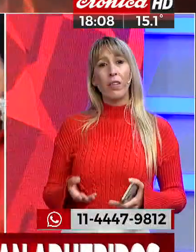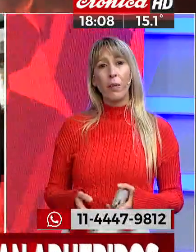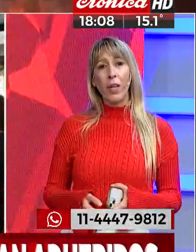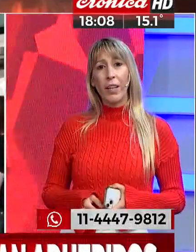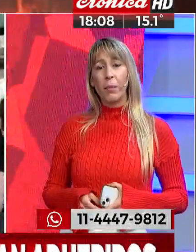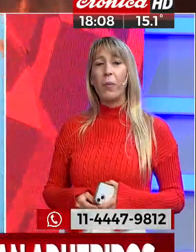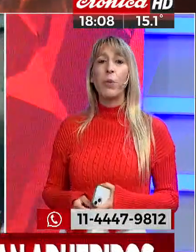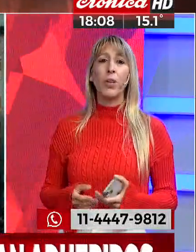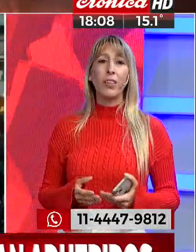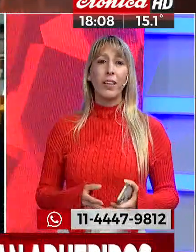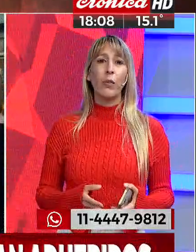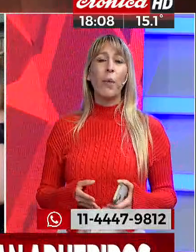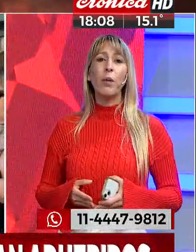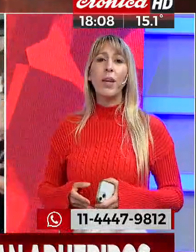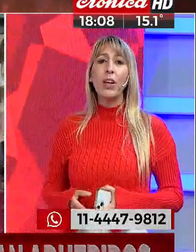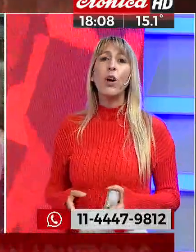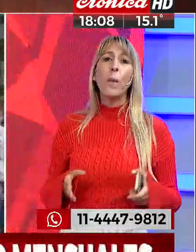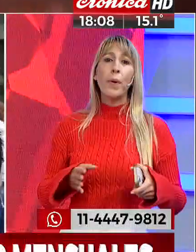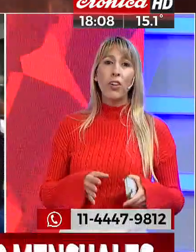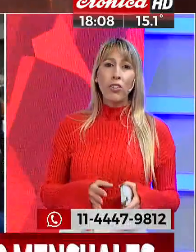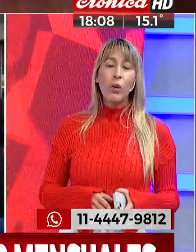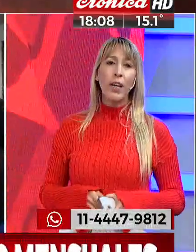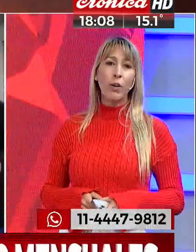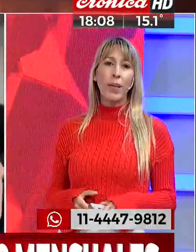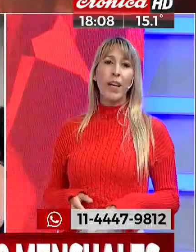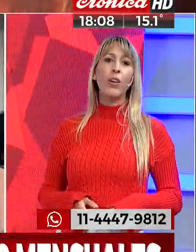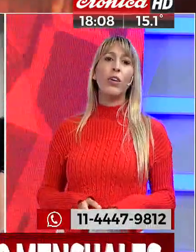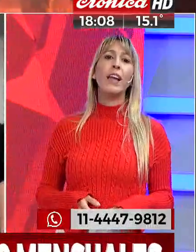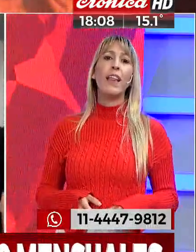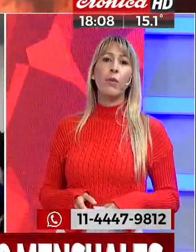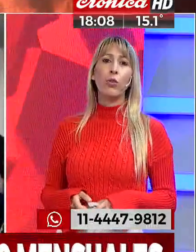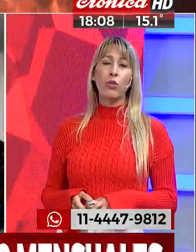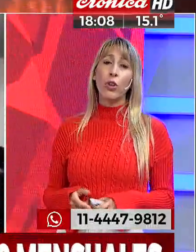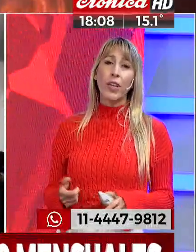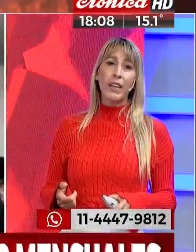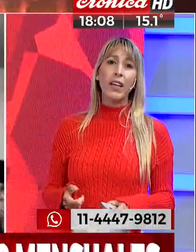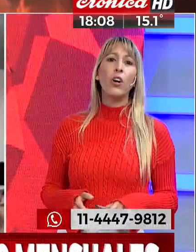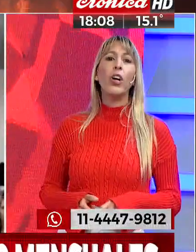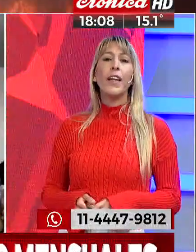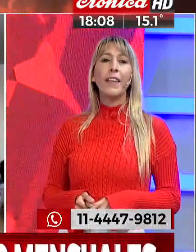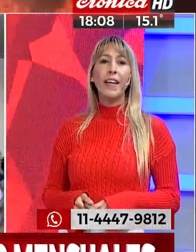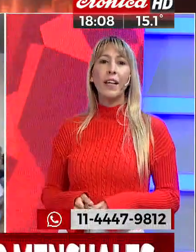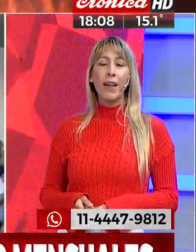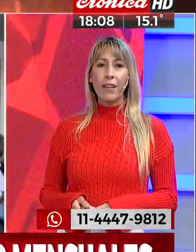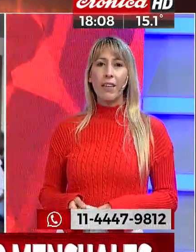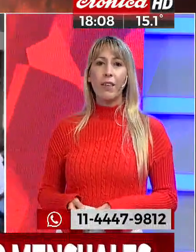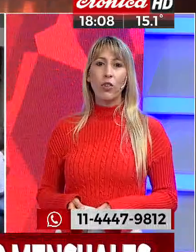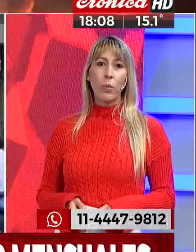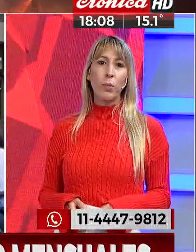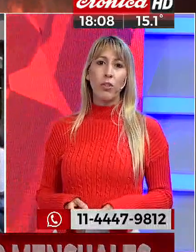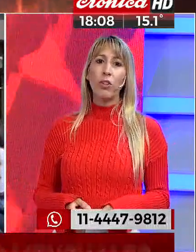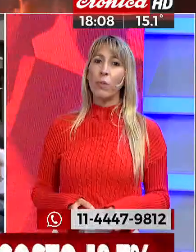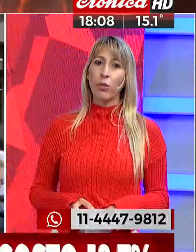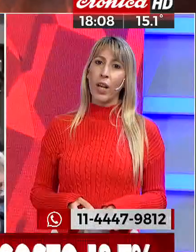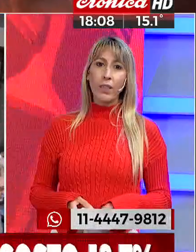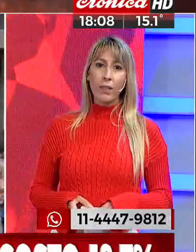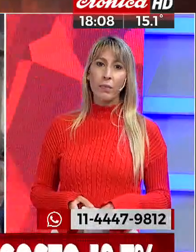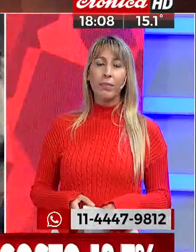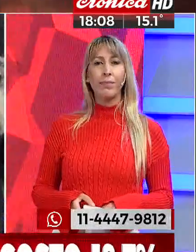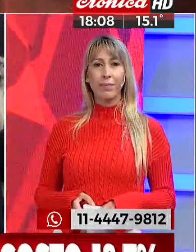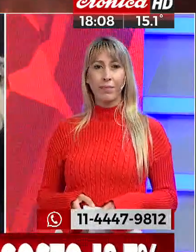los 15,000 de pami porque es hasta un a y medio pero sí los van a acompañar con la devolución o reintegro del IVA de 18000 pesos